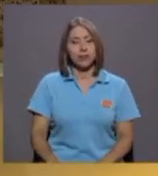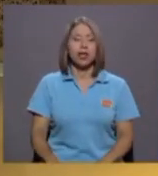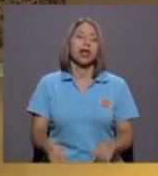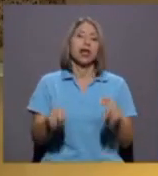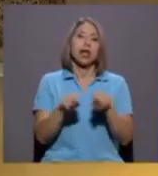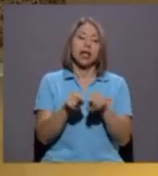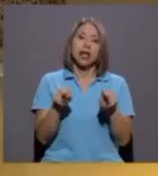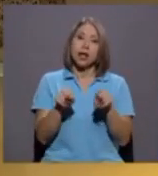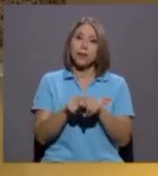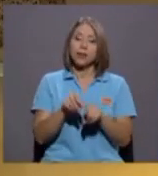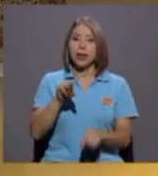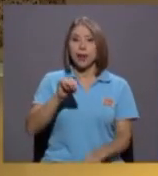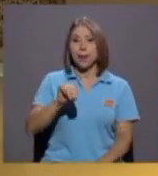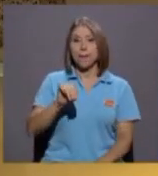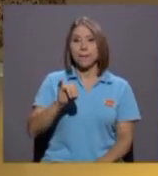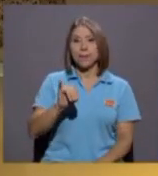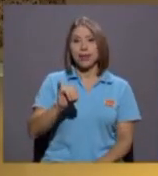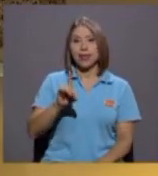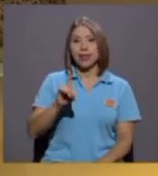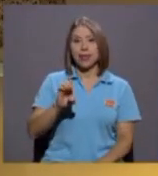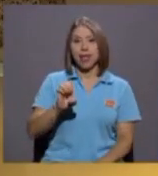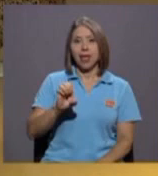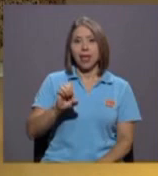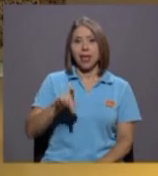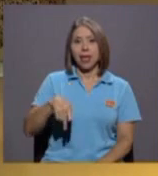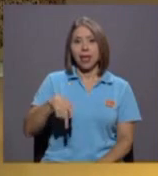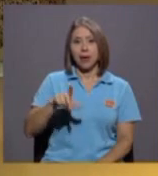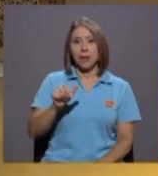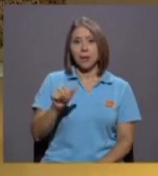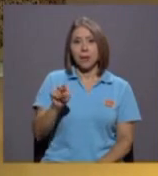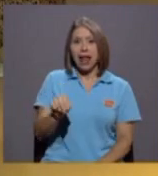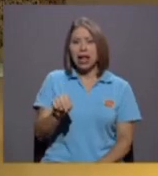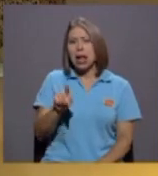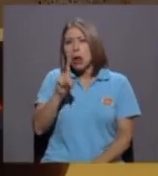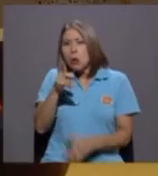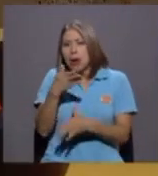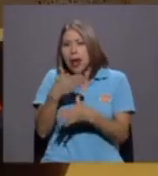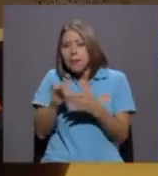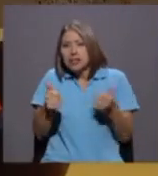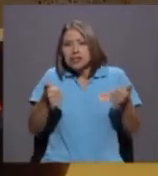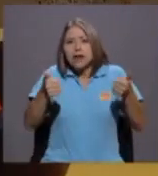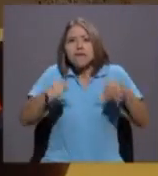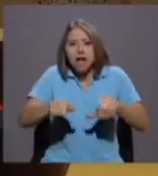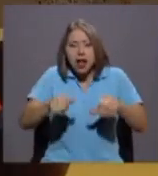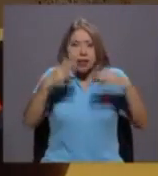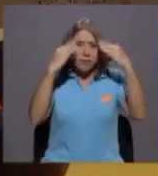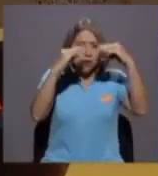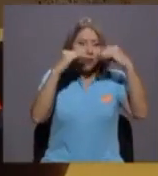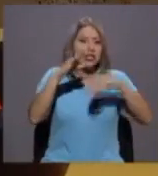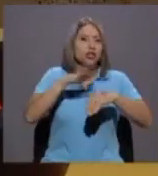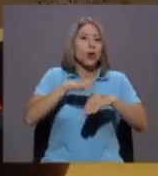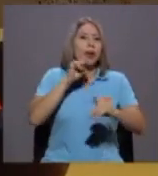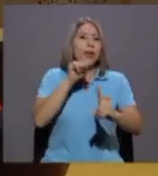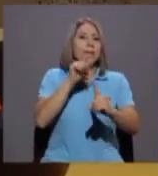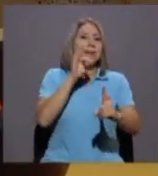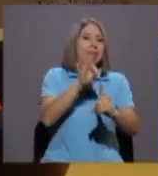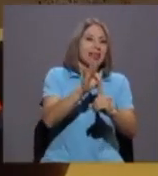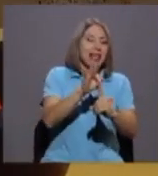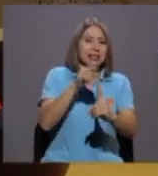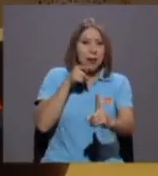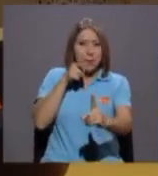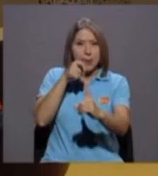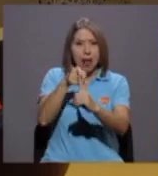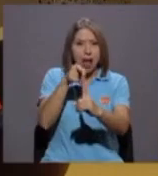lado del Mideplan se avala parcialmente el informe sobre las metas y los planes y los